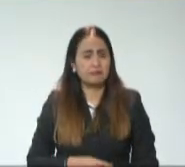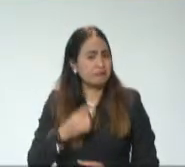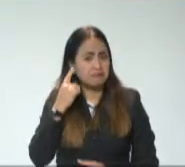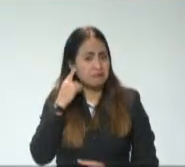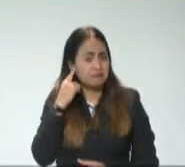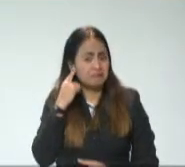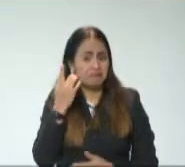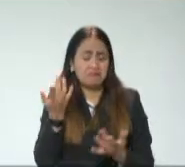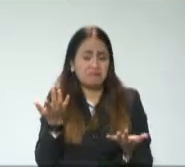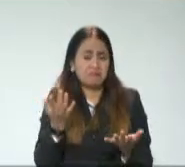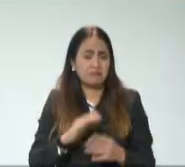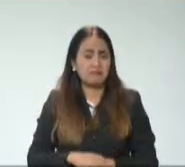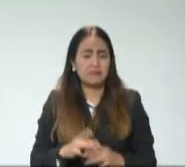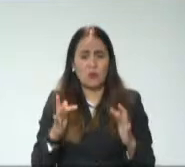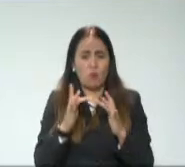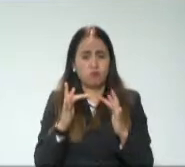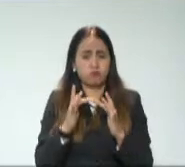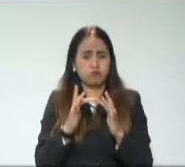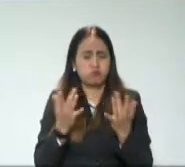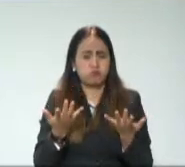no se escucha Sí